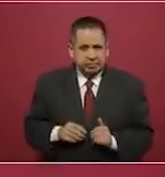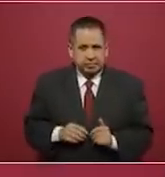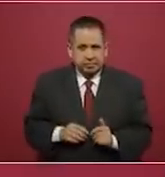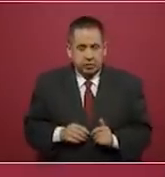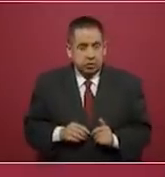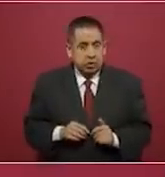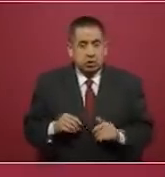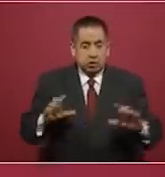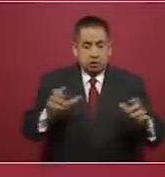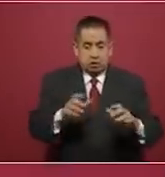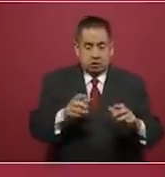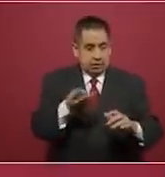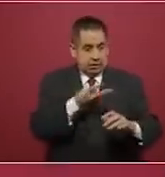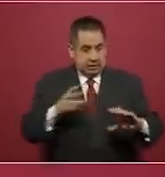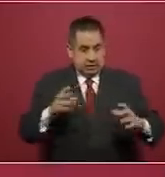hubo